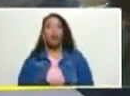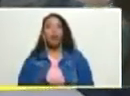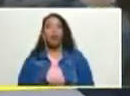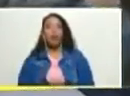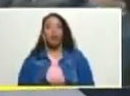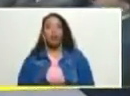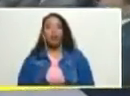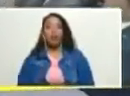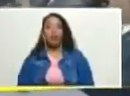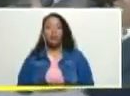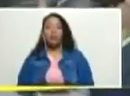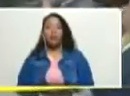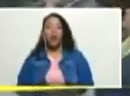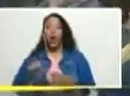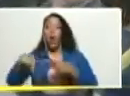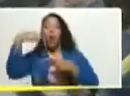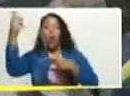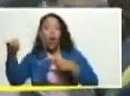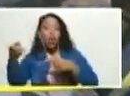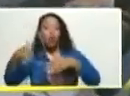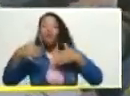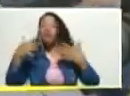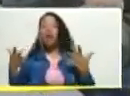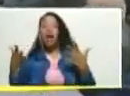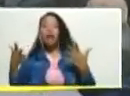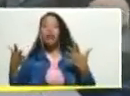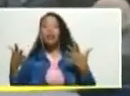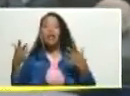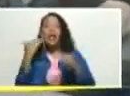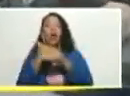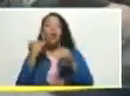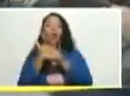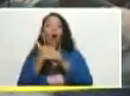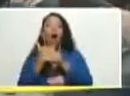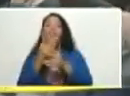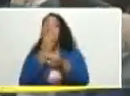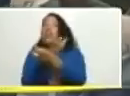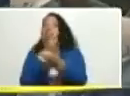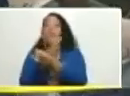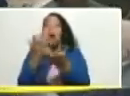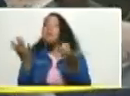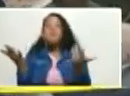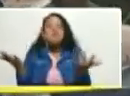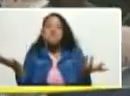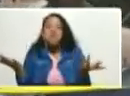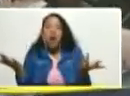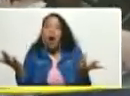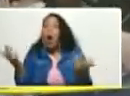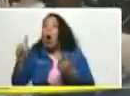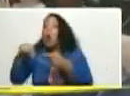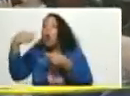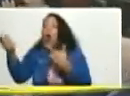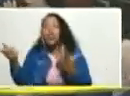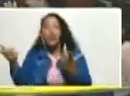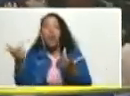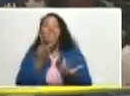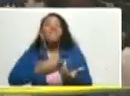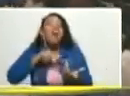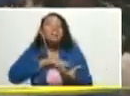Lo demás es Narnia. Lo demás es una